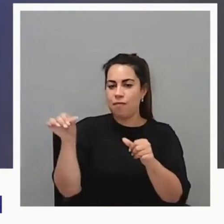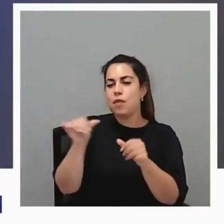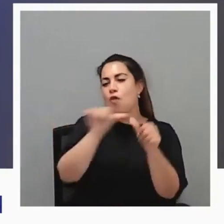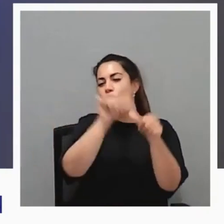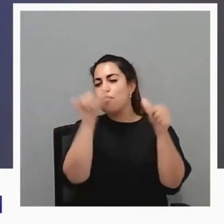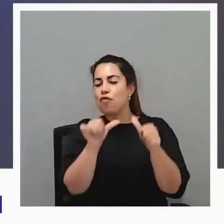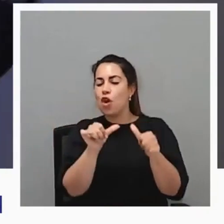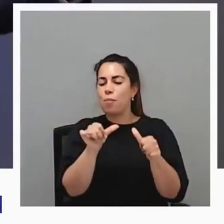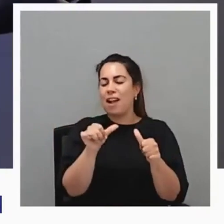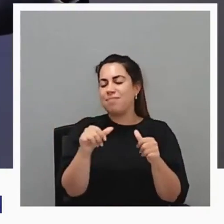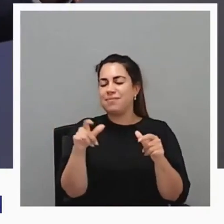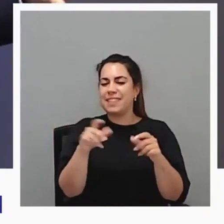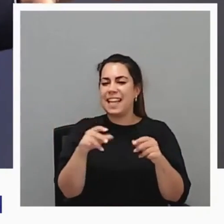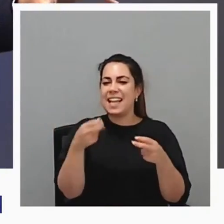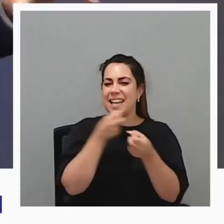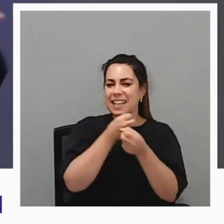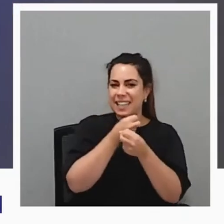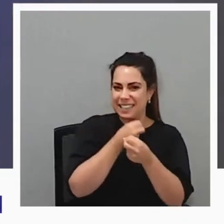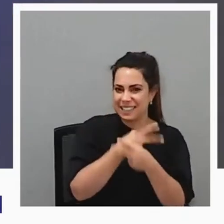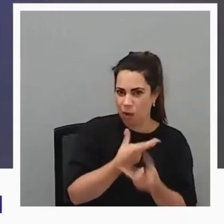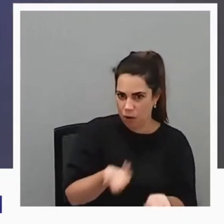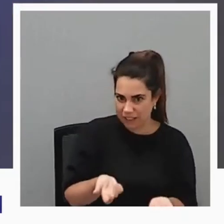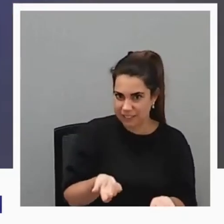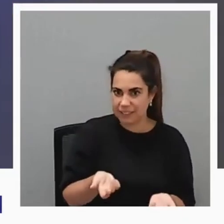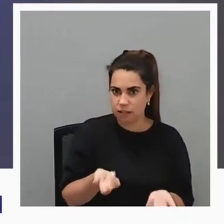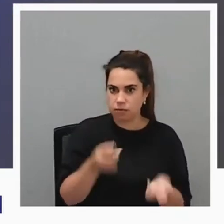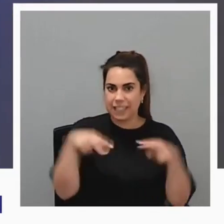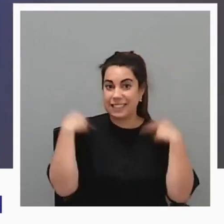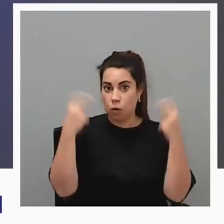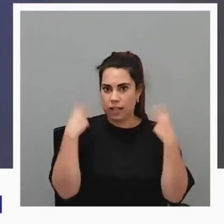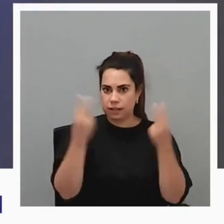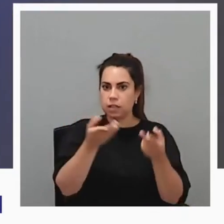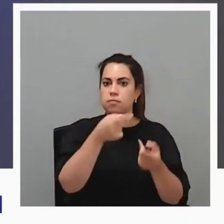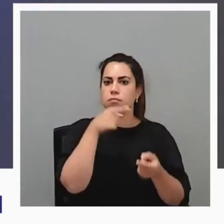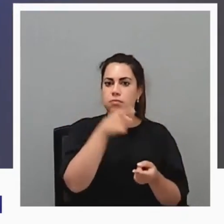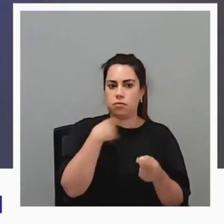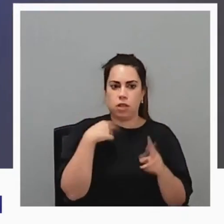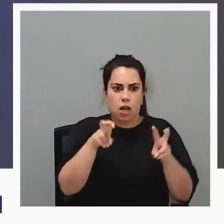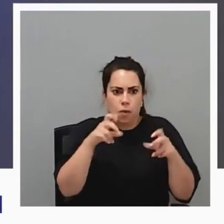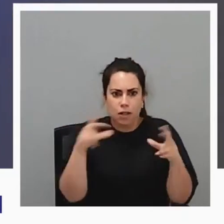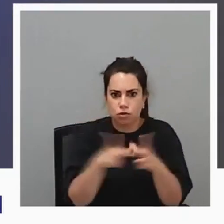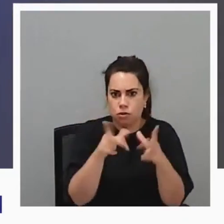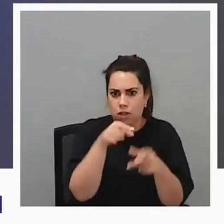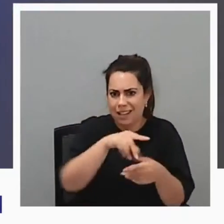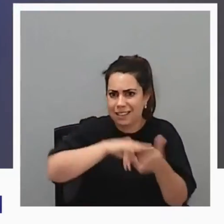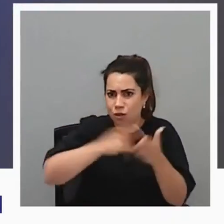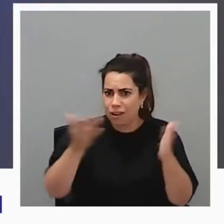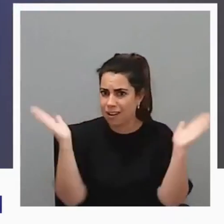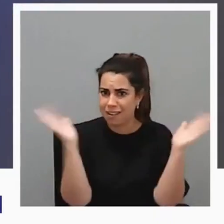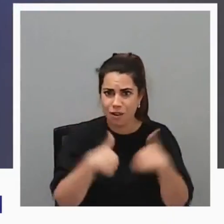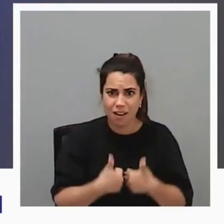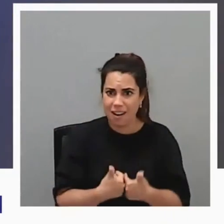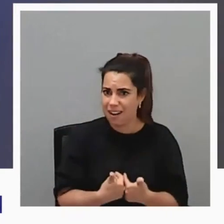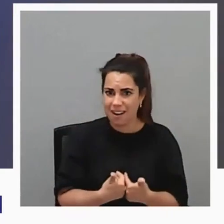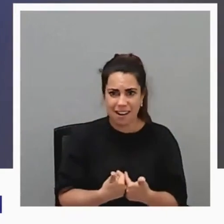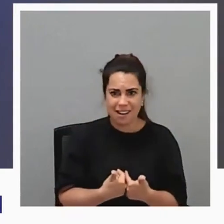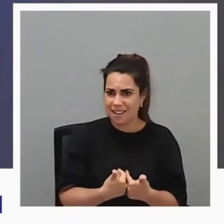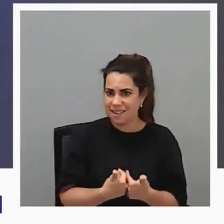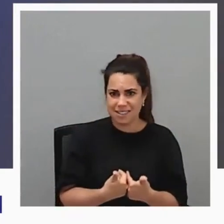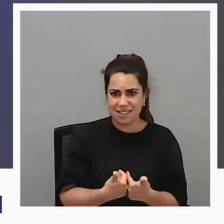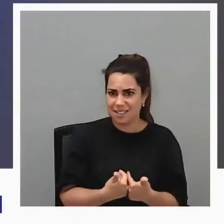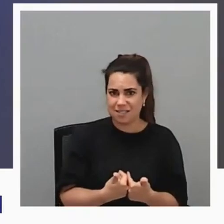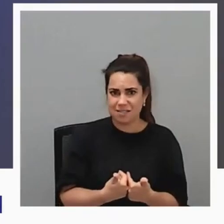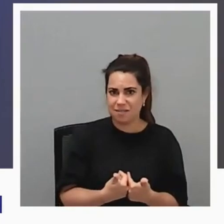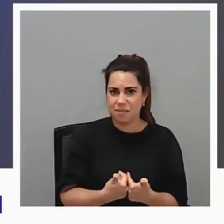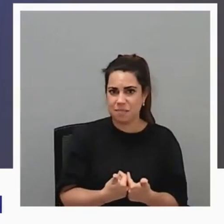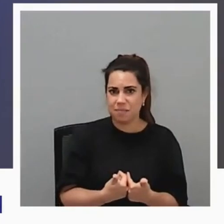es innovación social. Y es innovación social que no hay tecnología, no hay una disrupción. Sin embargo,